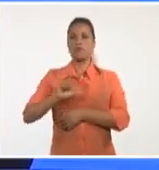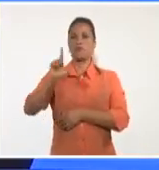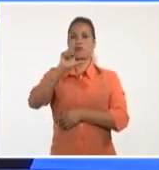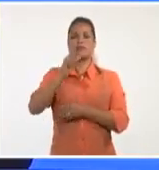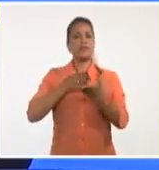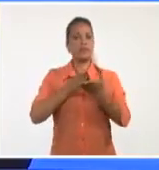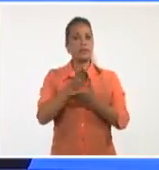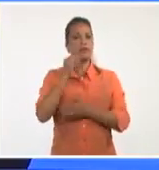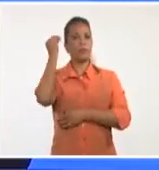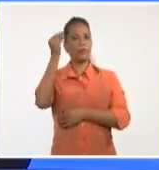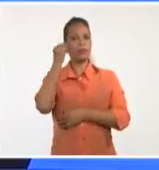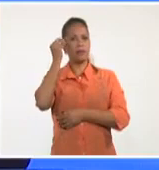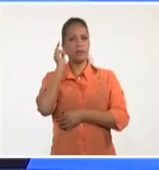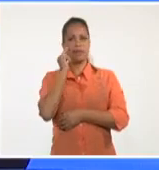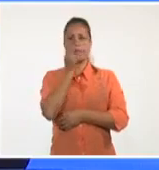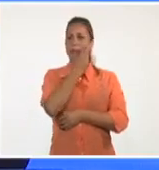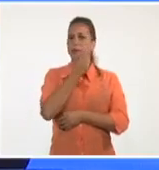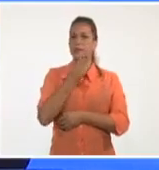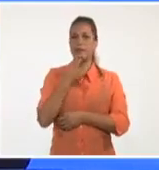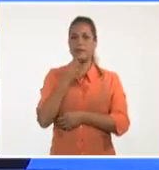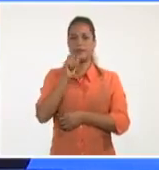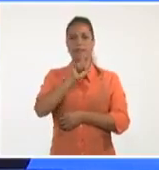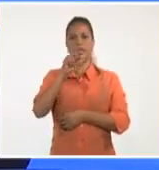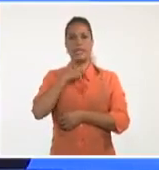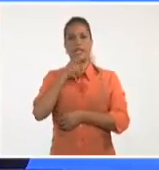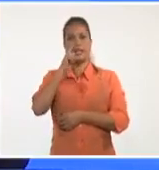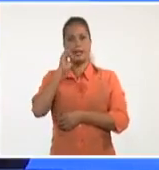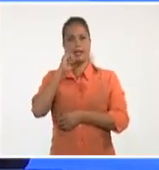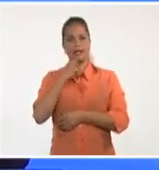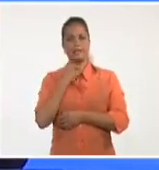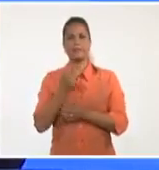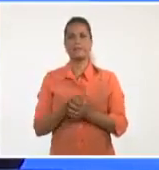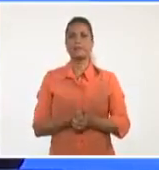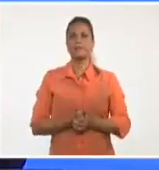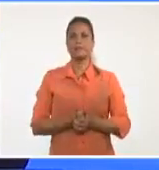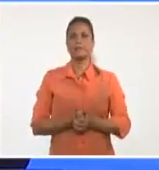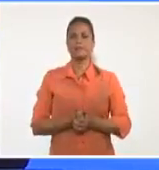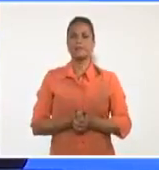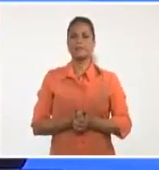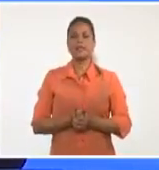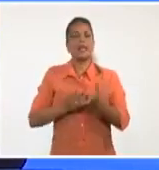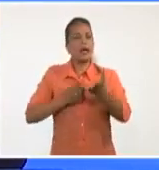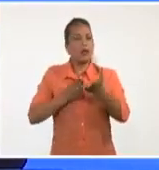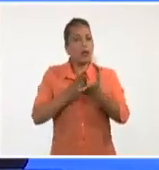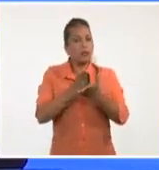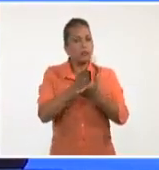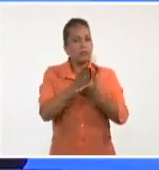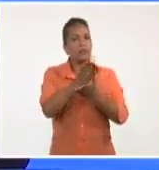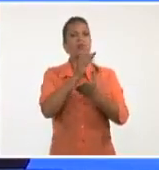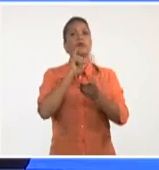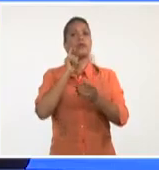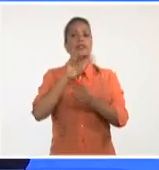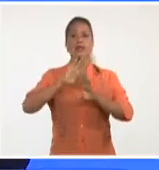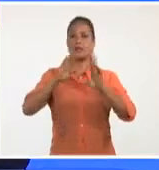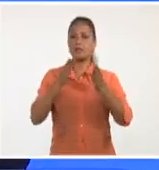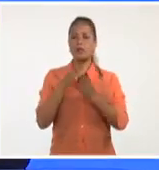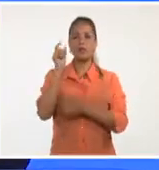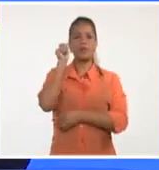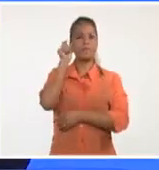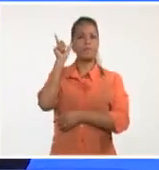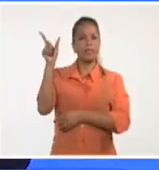martianos, marxistas y leninistas. La garantía de continuidad de estos ideales